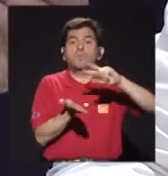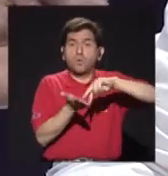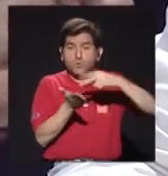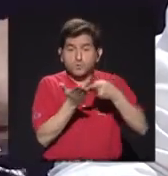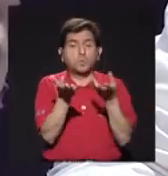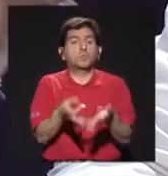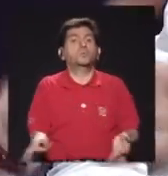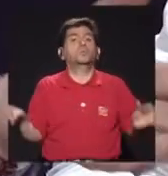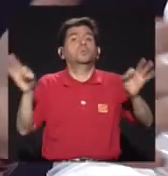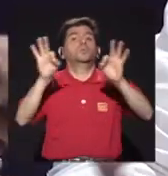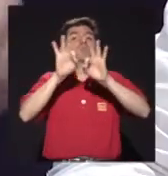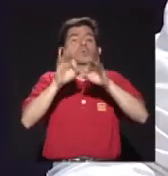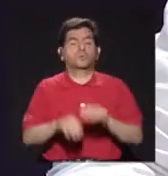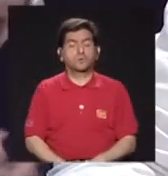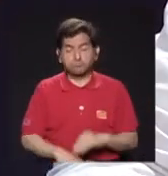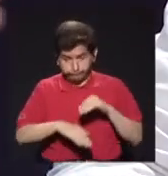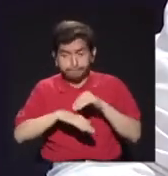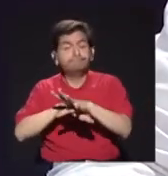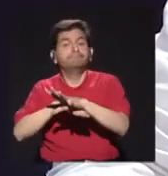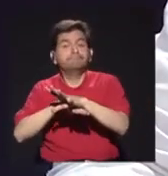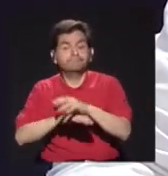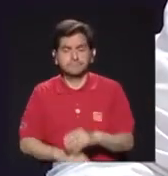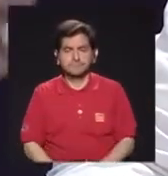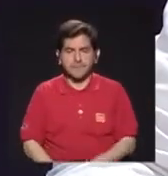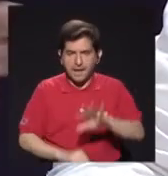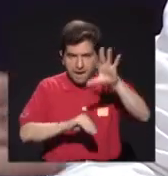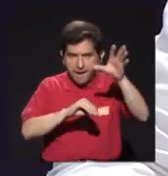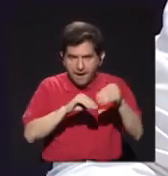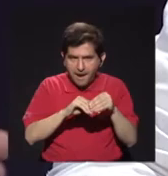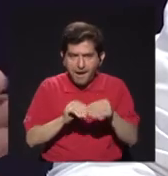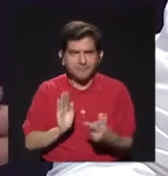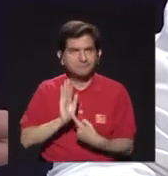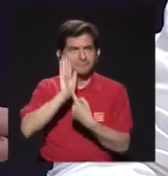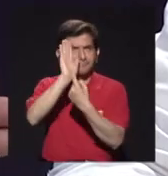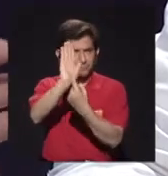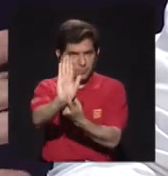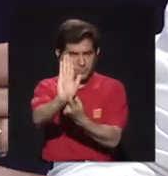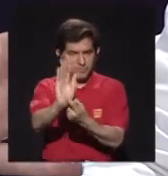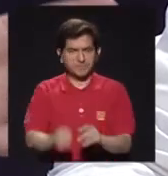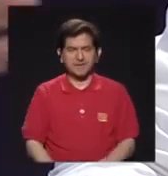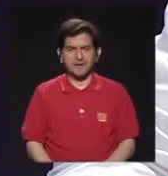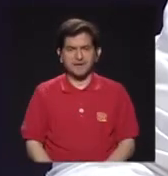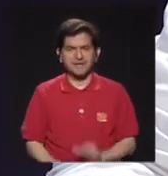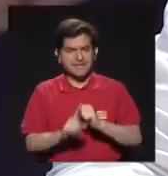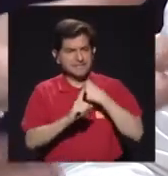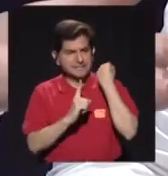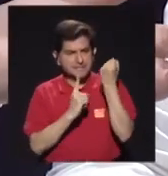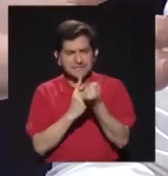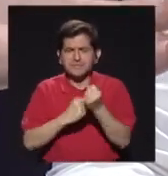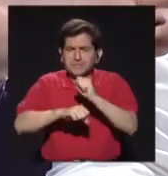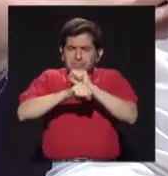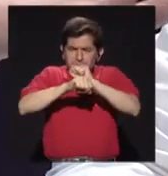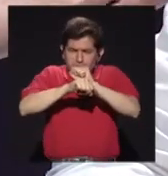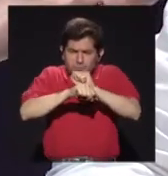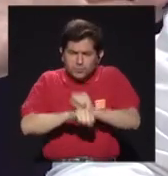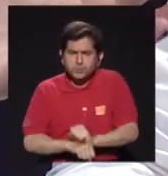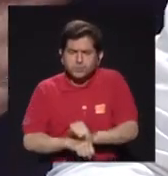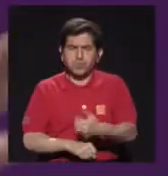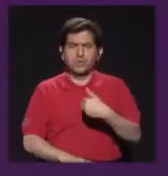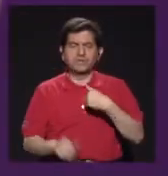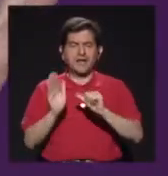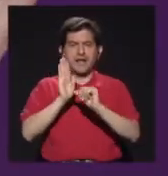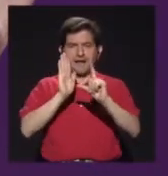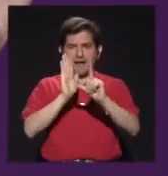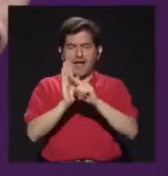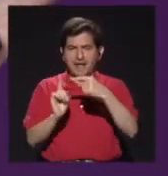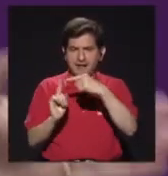muchísimo en ay que pese mucho y que además pone en evidencia el movimiento conservador que ha tenido la asamblea